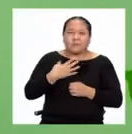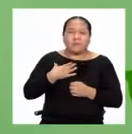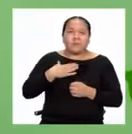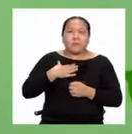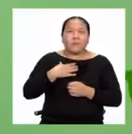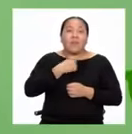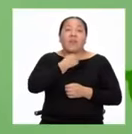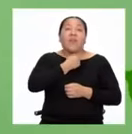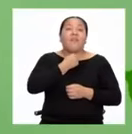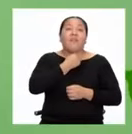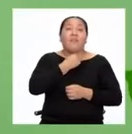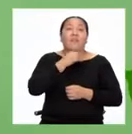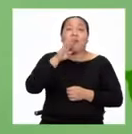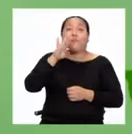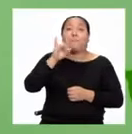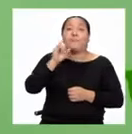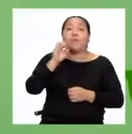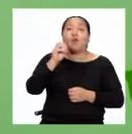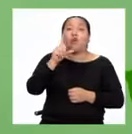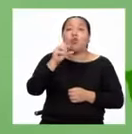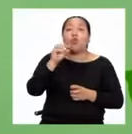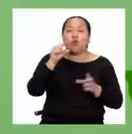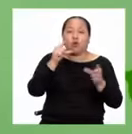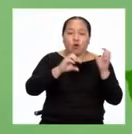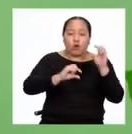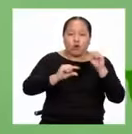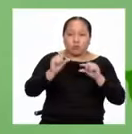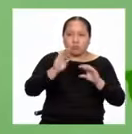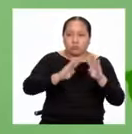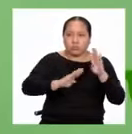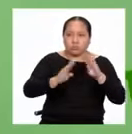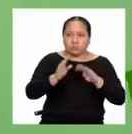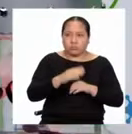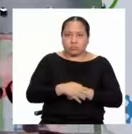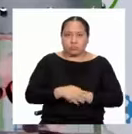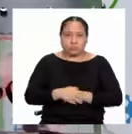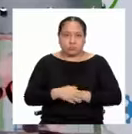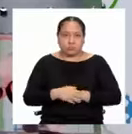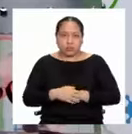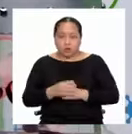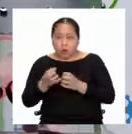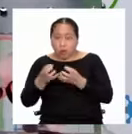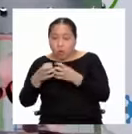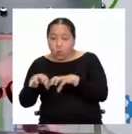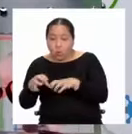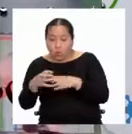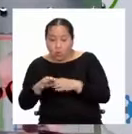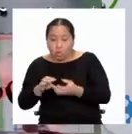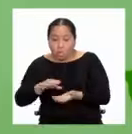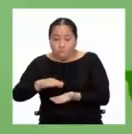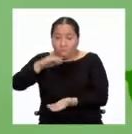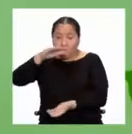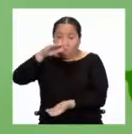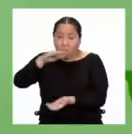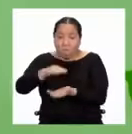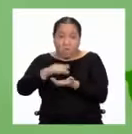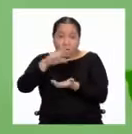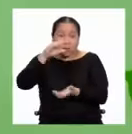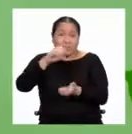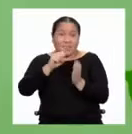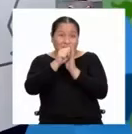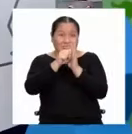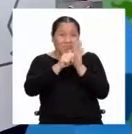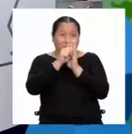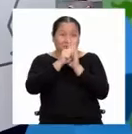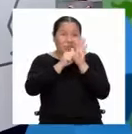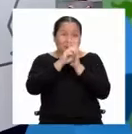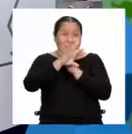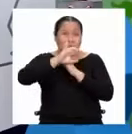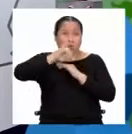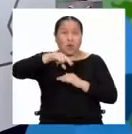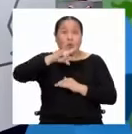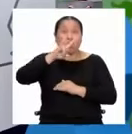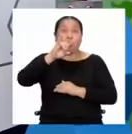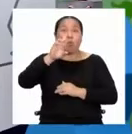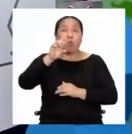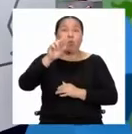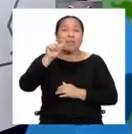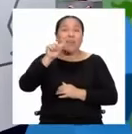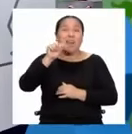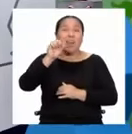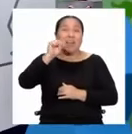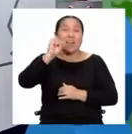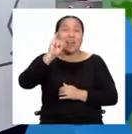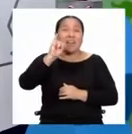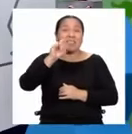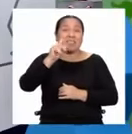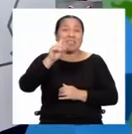lo descartaría del todo. ¿No te acuerdas de Jurassic Park? Los huevos eran de todos los tamaños dependiendo de la especie. Sí, el